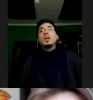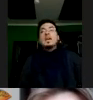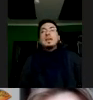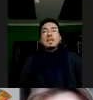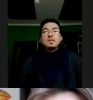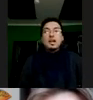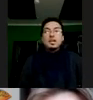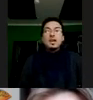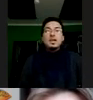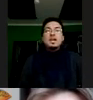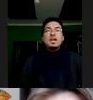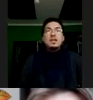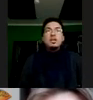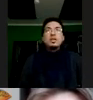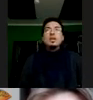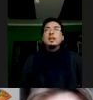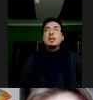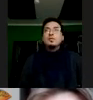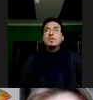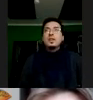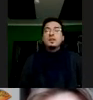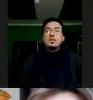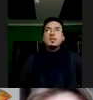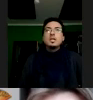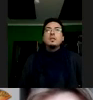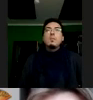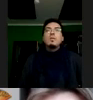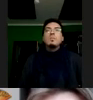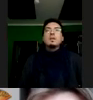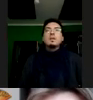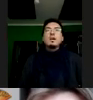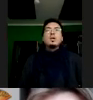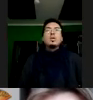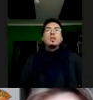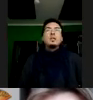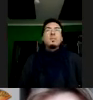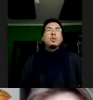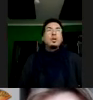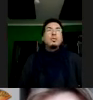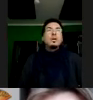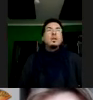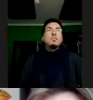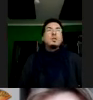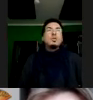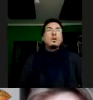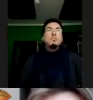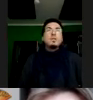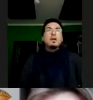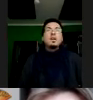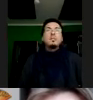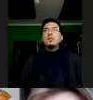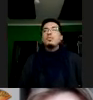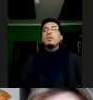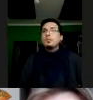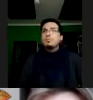conocer ese detalle interior, que en este caso se representa a través del plano de planta con esta simbología que ustedes están viendo en pantalla